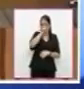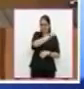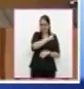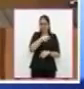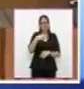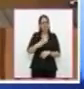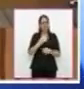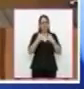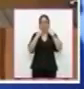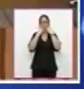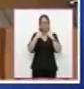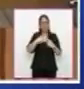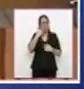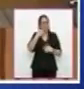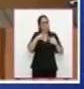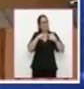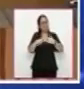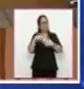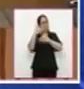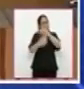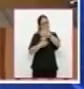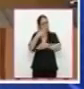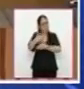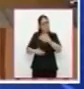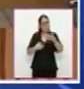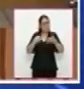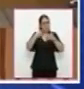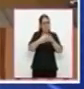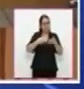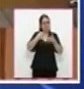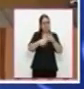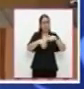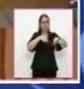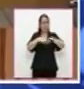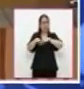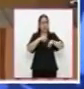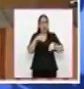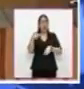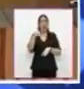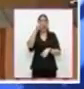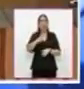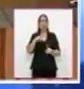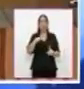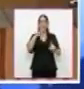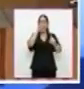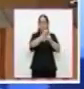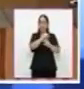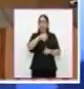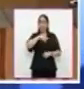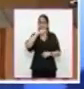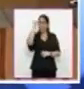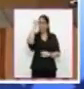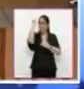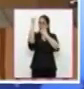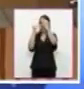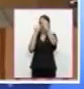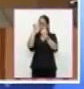en permanente comunicación, los medios de comunicación son muy importantes también para que la ciudadanía conozca cómo